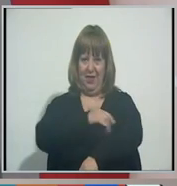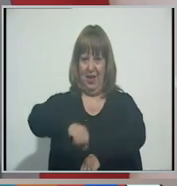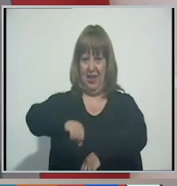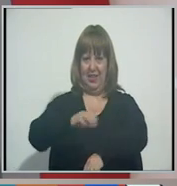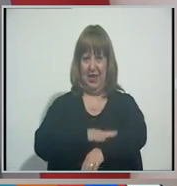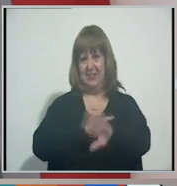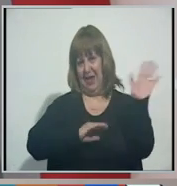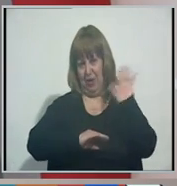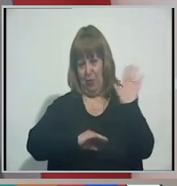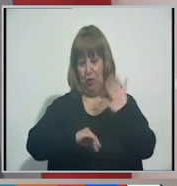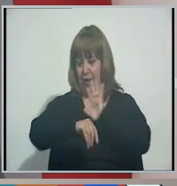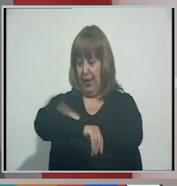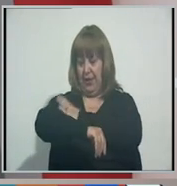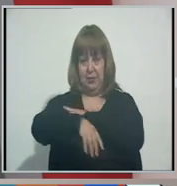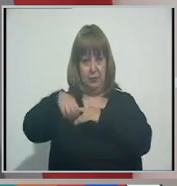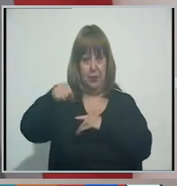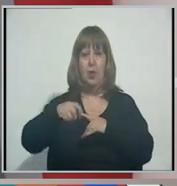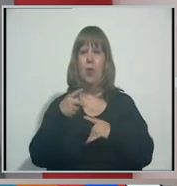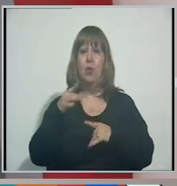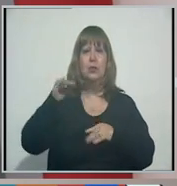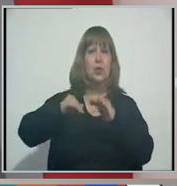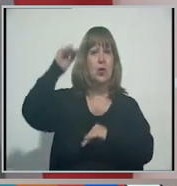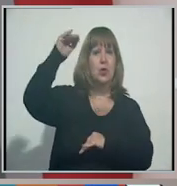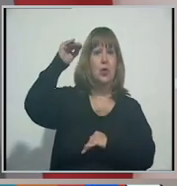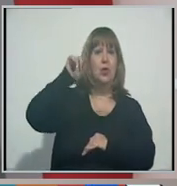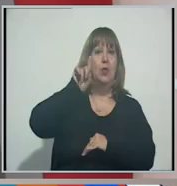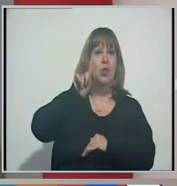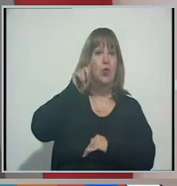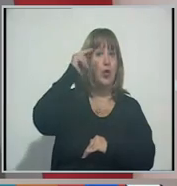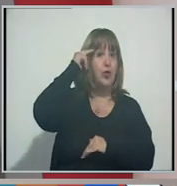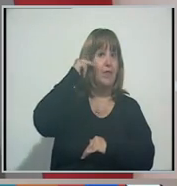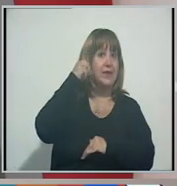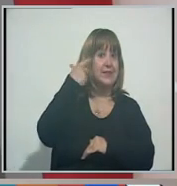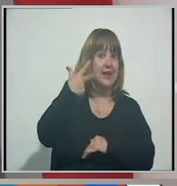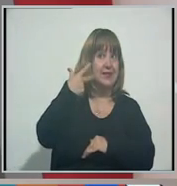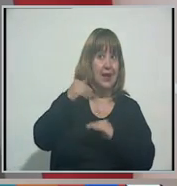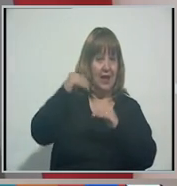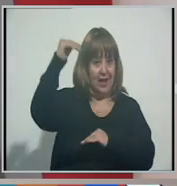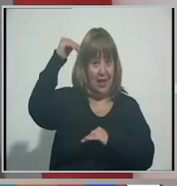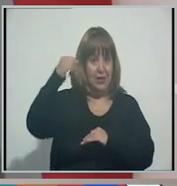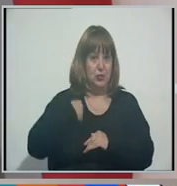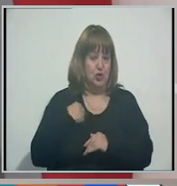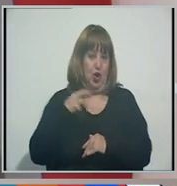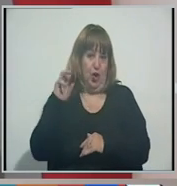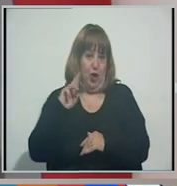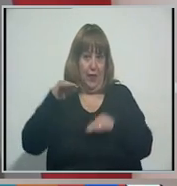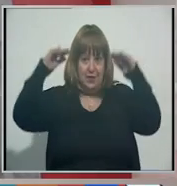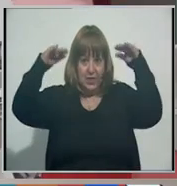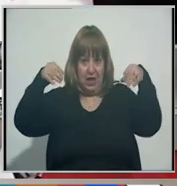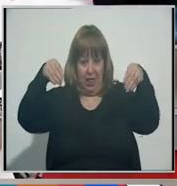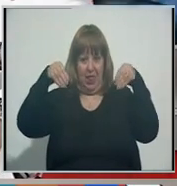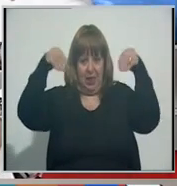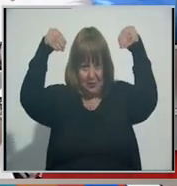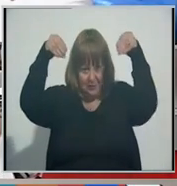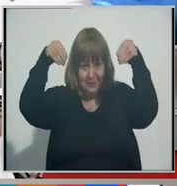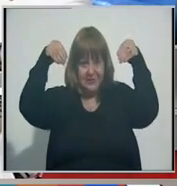saludar. También voy a remarcar algo. A ver. ¿Cuánto medís? 1,93. Sí, claro. El cartel conmigo no se vería igual. Claro. No, sí, sí. Vos sabés que es la